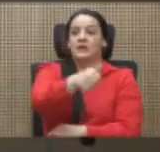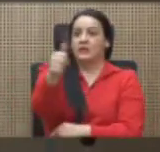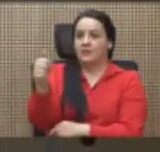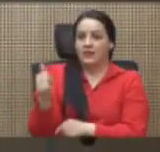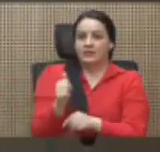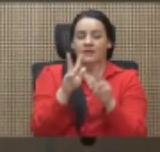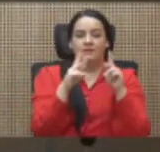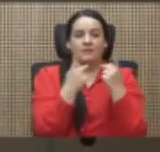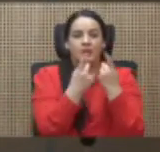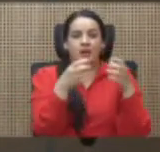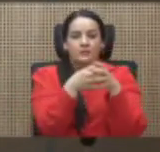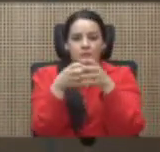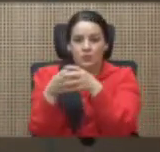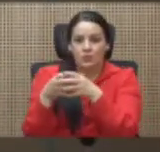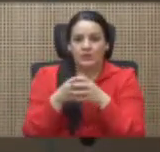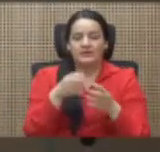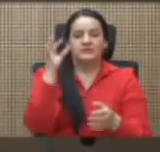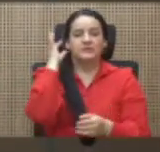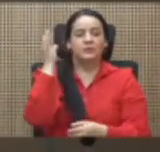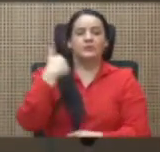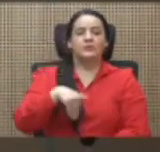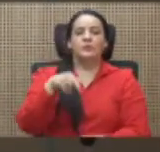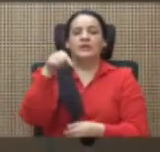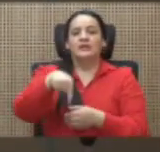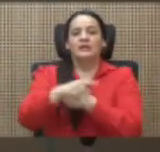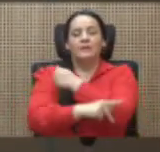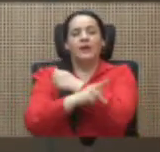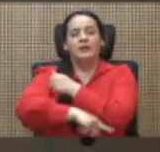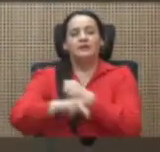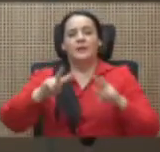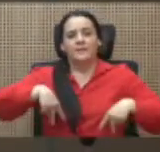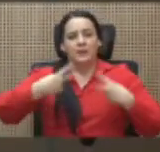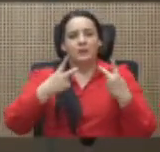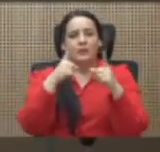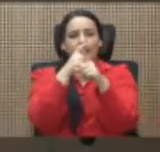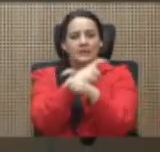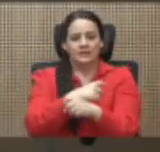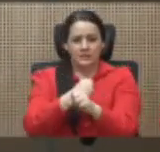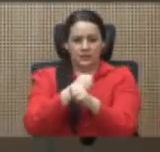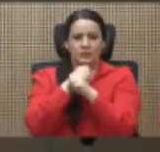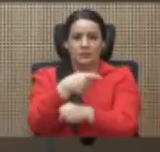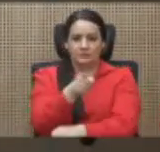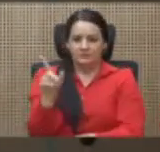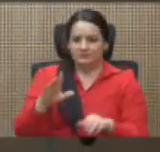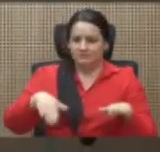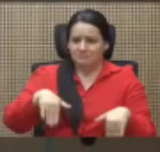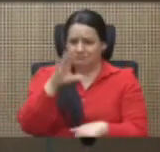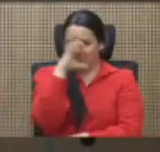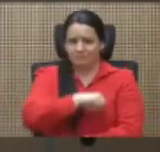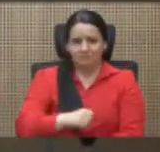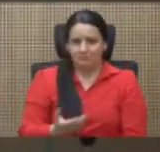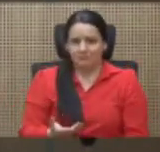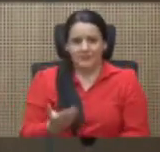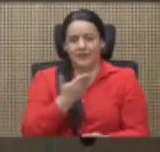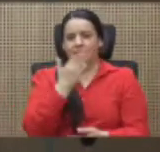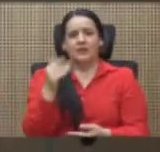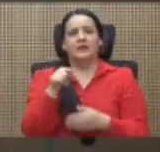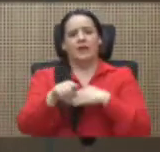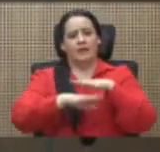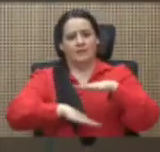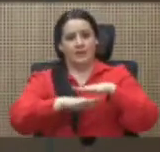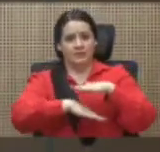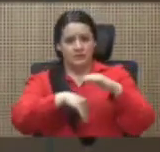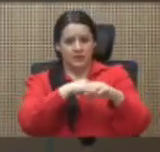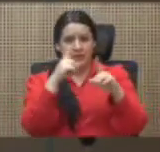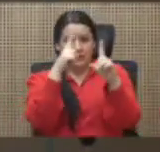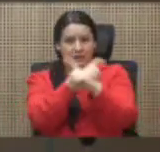fracciones, señoras y señores, este país vive una crisis de seguridad. No se dan cuenta que a la base de esa crisis de